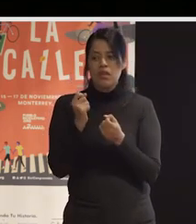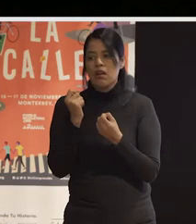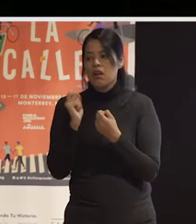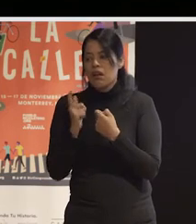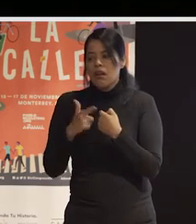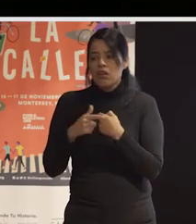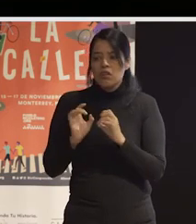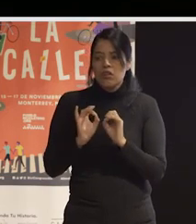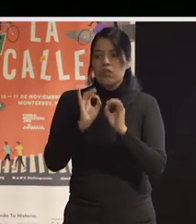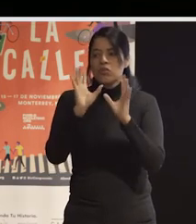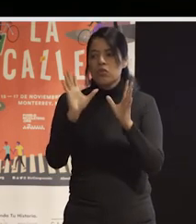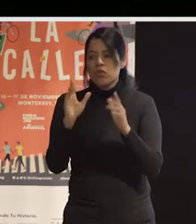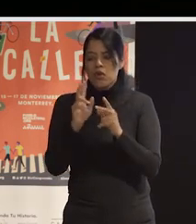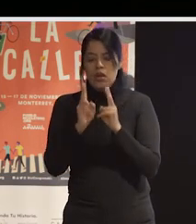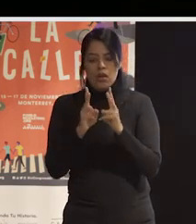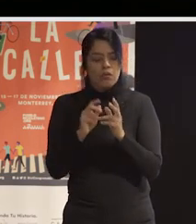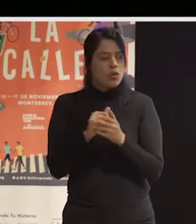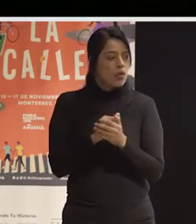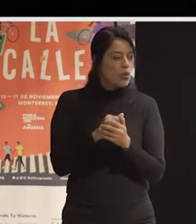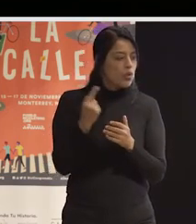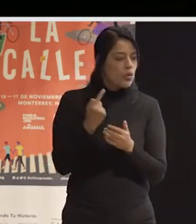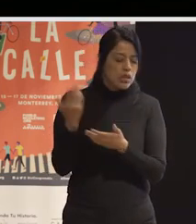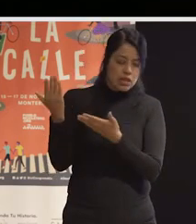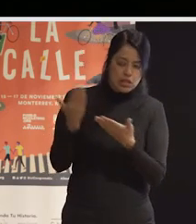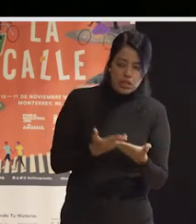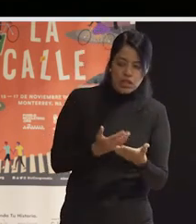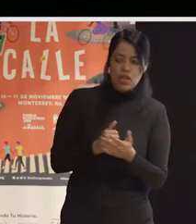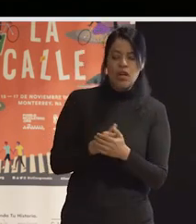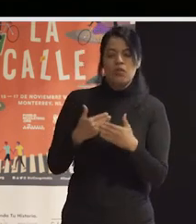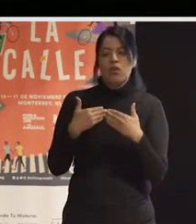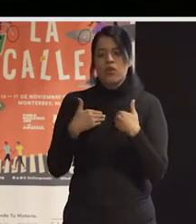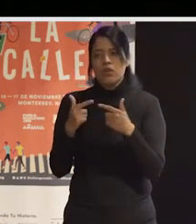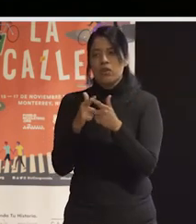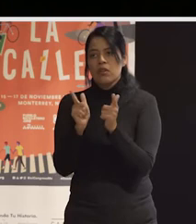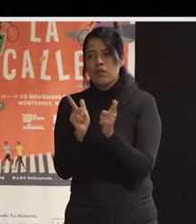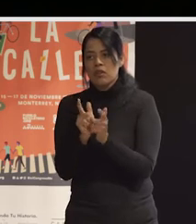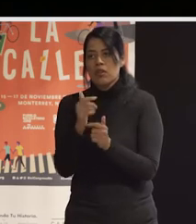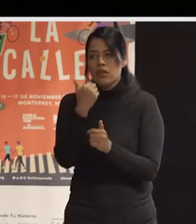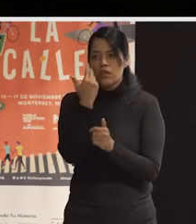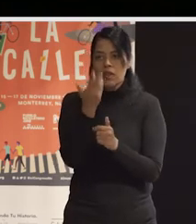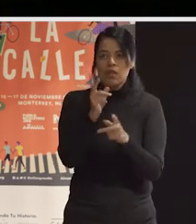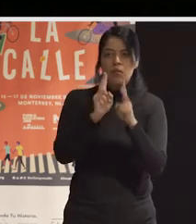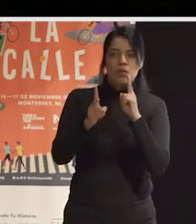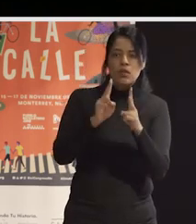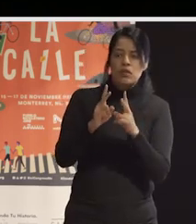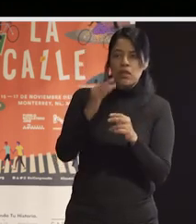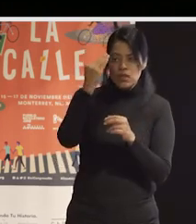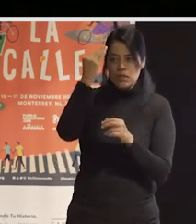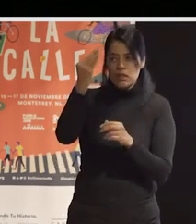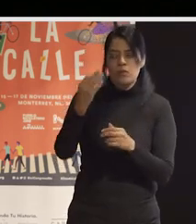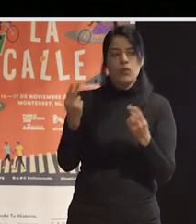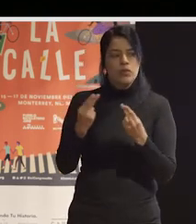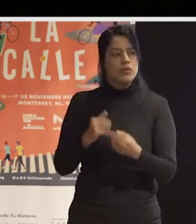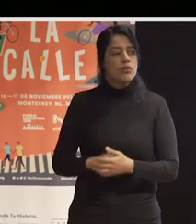surgió en la plática o que llegaron a un entendimiento en tu grupo y alguien quiere compartir también habrá tiempo para